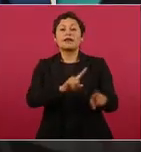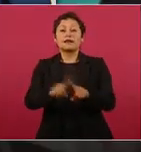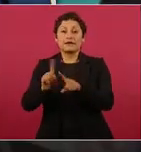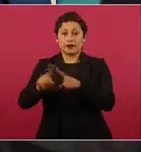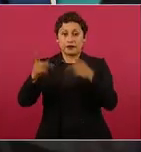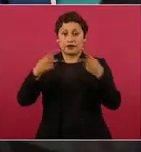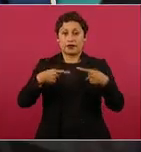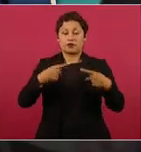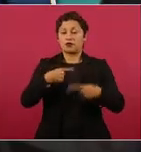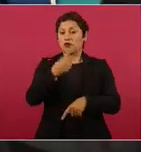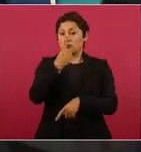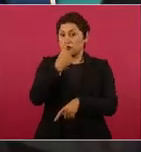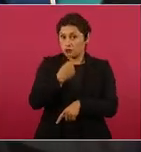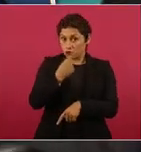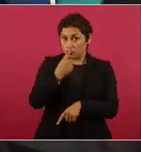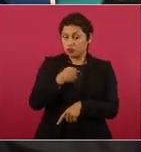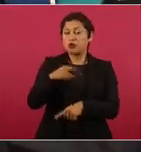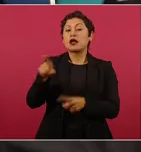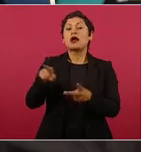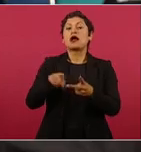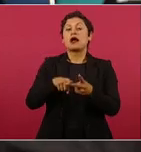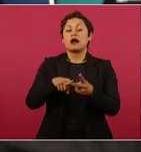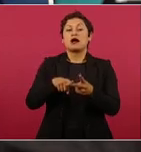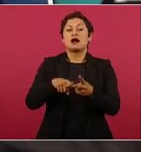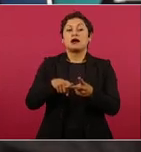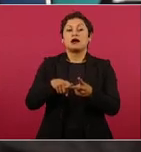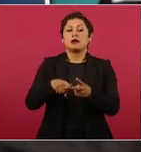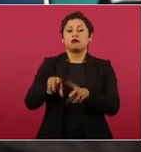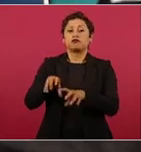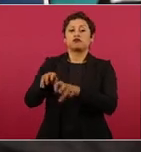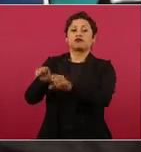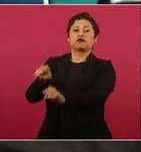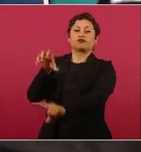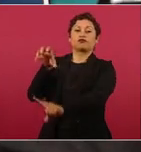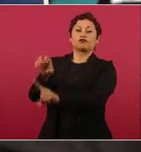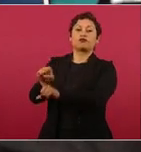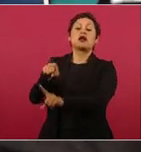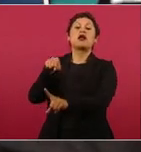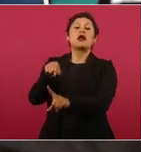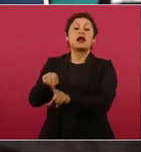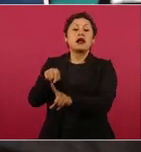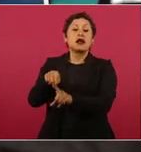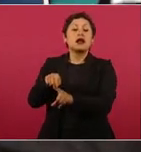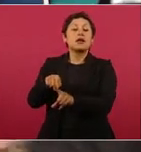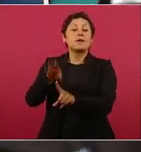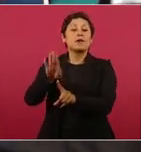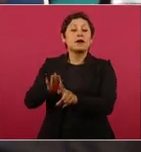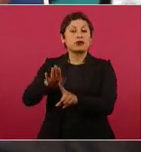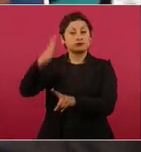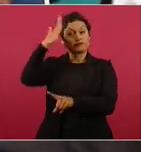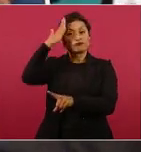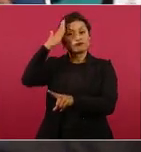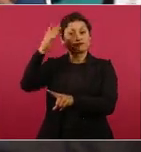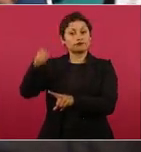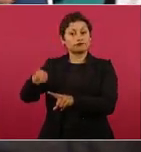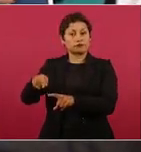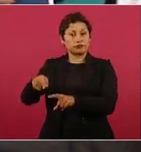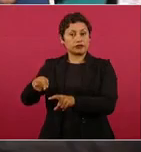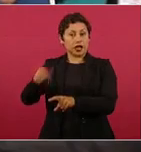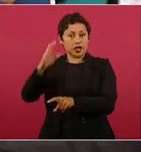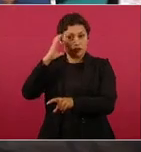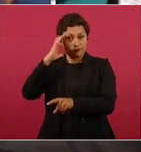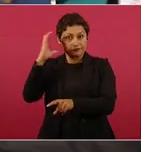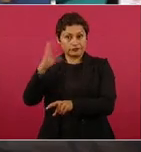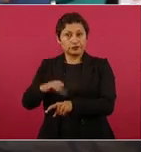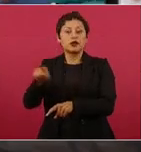a un presunto líder de una banda que opera en la región. Como consecuencia de esto, el sábado pues, hubo un tiroteo